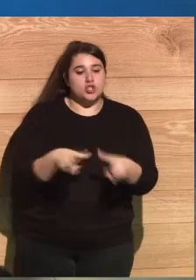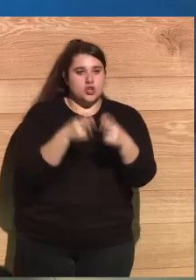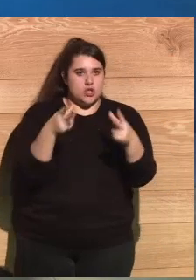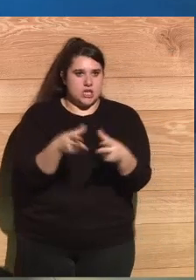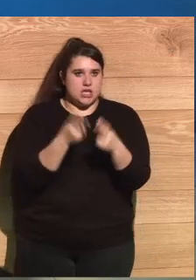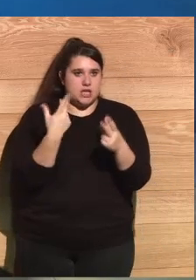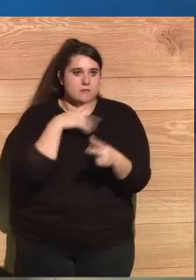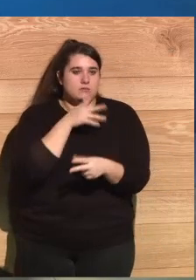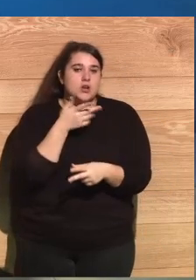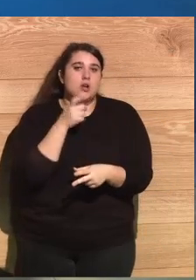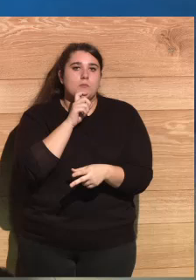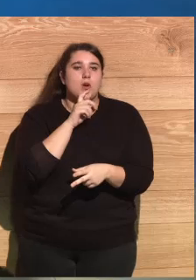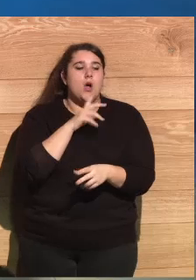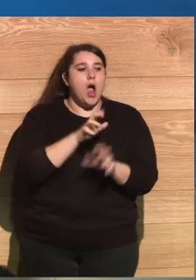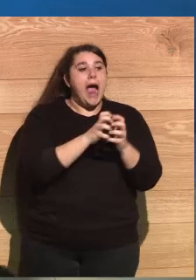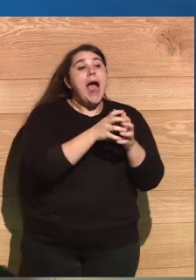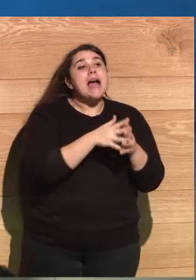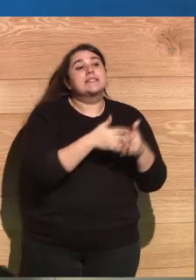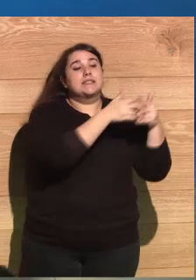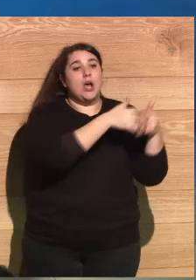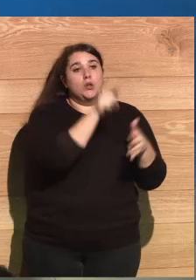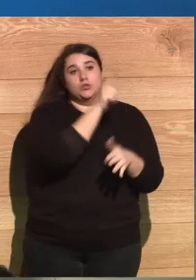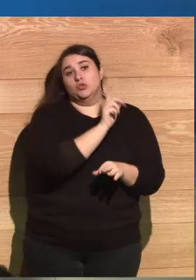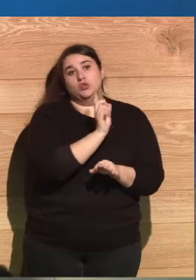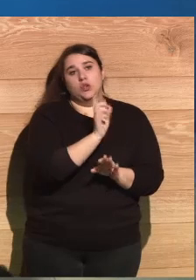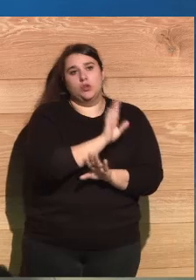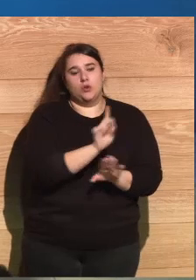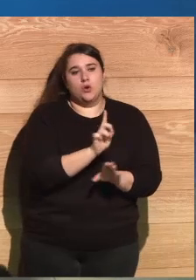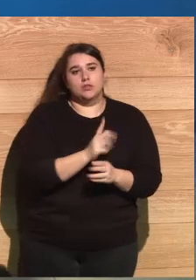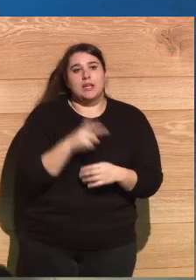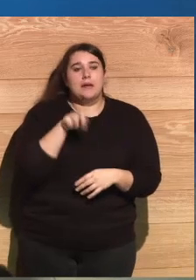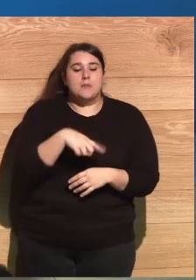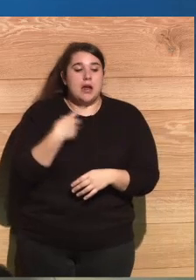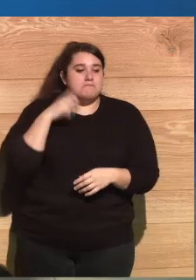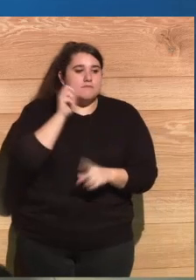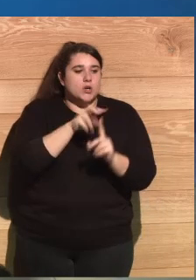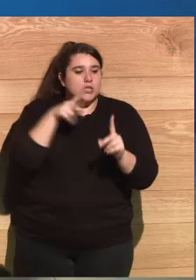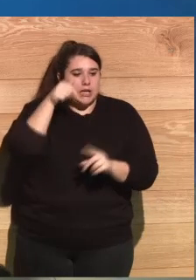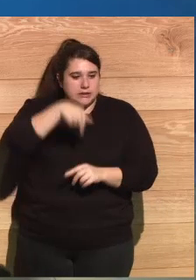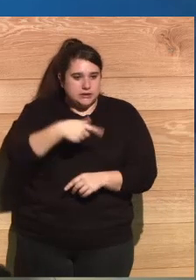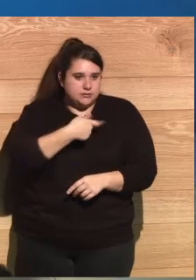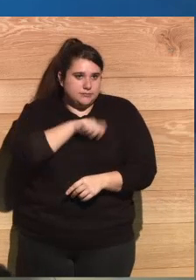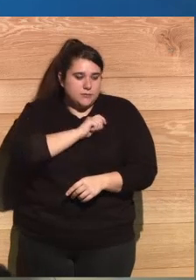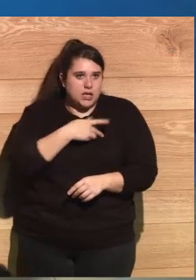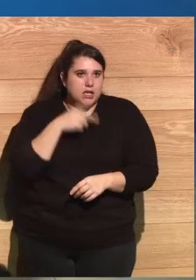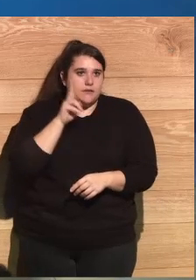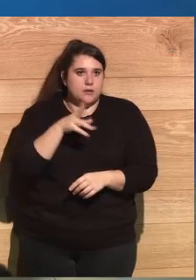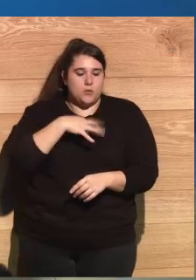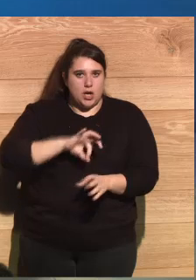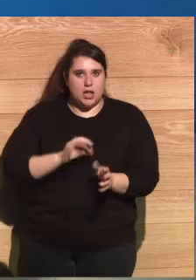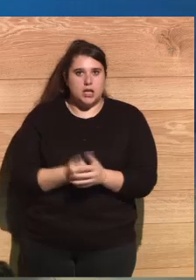¿no? Que no es solo un fenómeno norteamericano, también creo que lo podemos observar aquí, ¿no? La mayor parte de